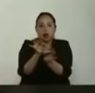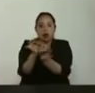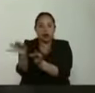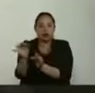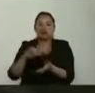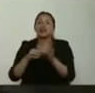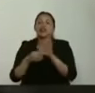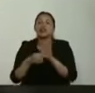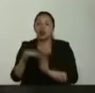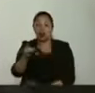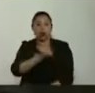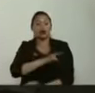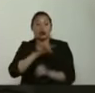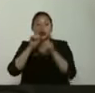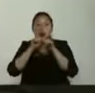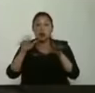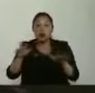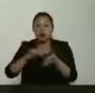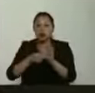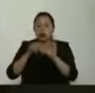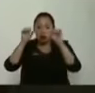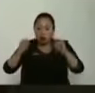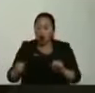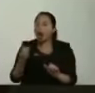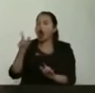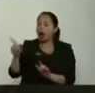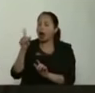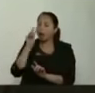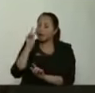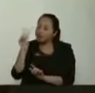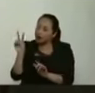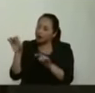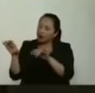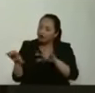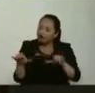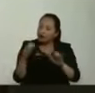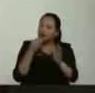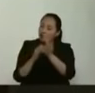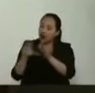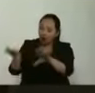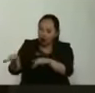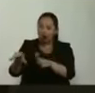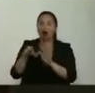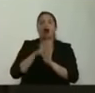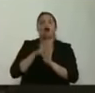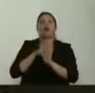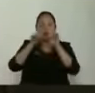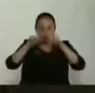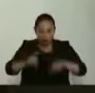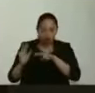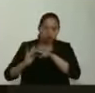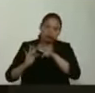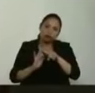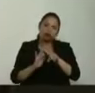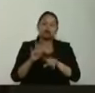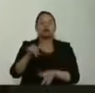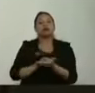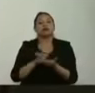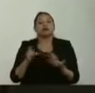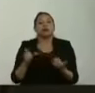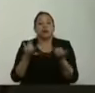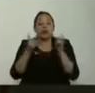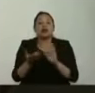ejemplos para hacer ese gran esfuerzo. Y decían los estudiantes, traían una gran preocupación también sobre